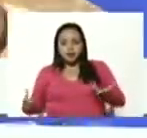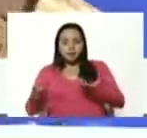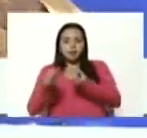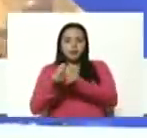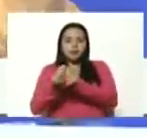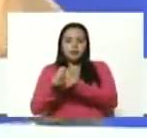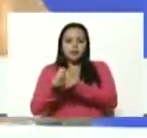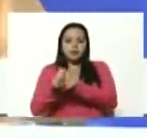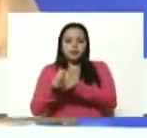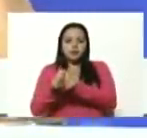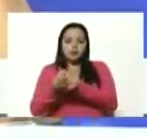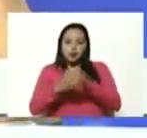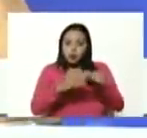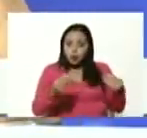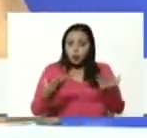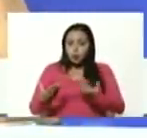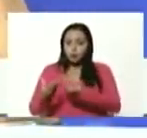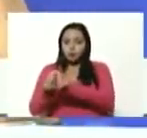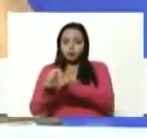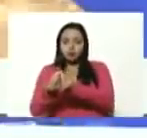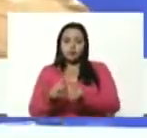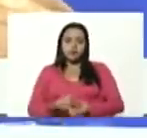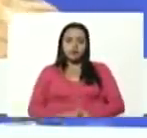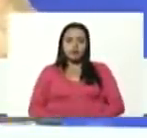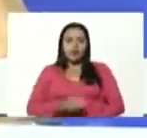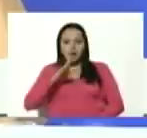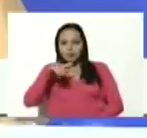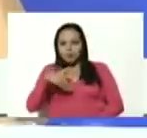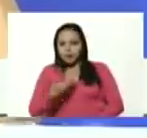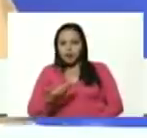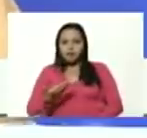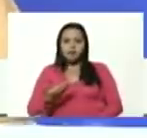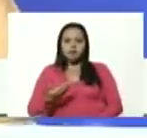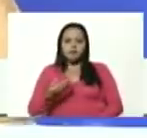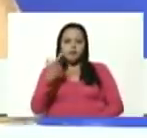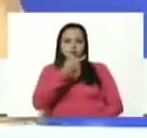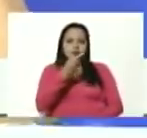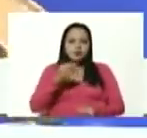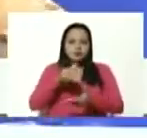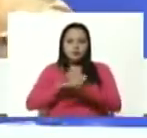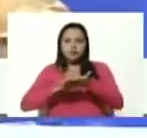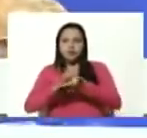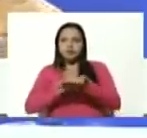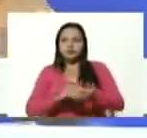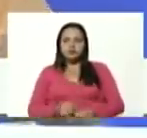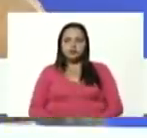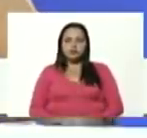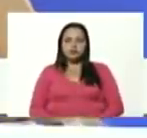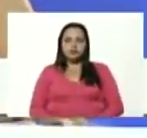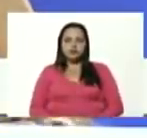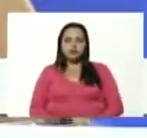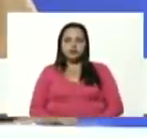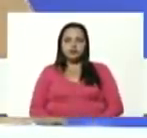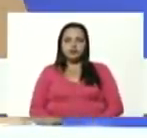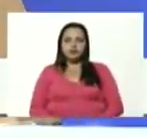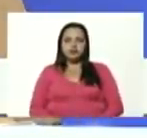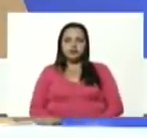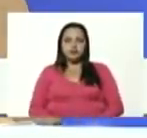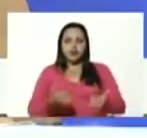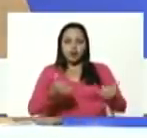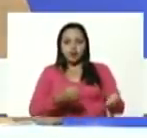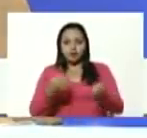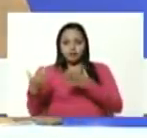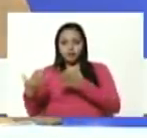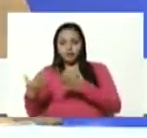y juntas podamos parir soluciones, ¿verdad? Y ahora nos vamos de